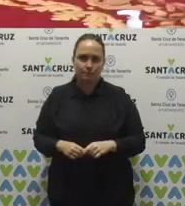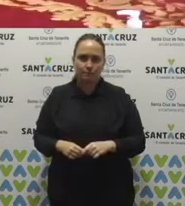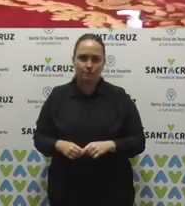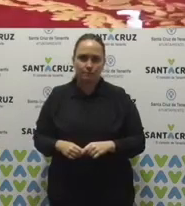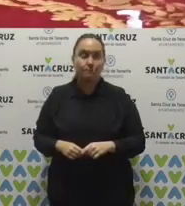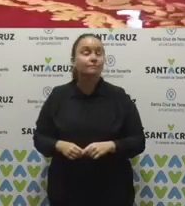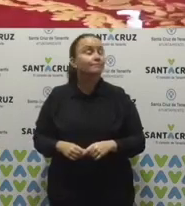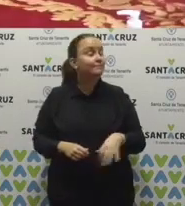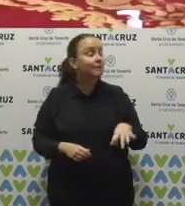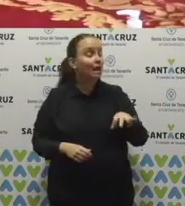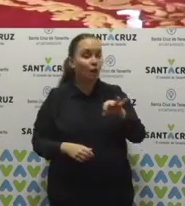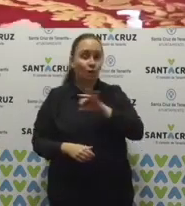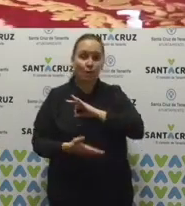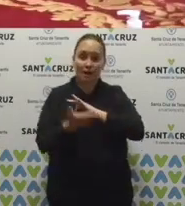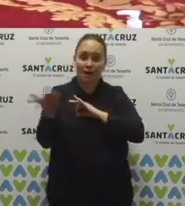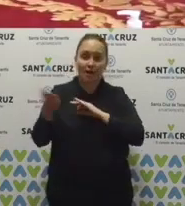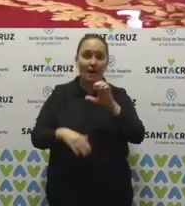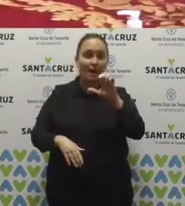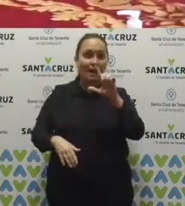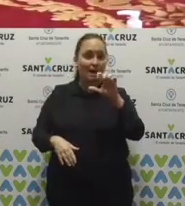doña elena